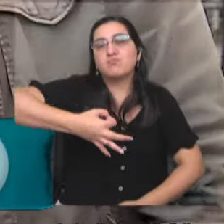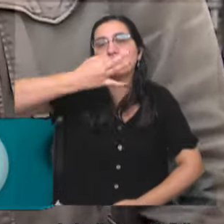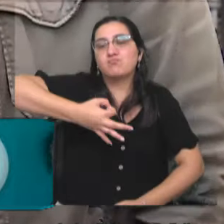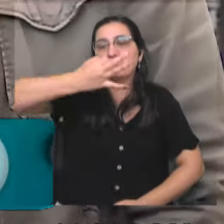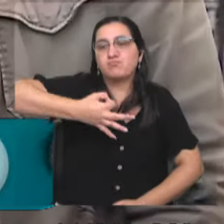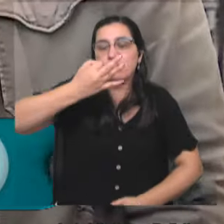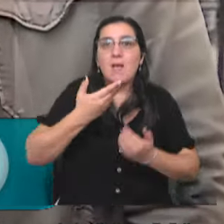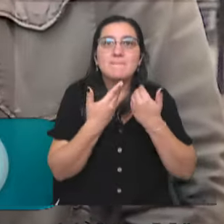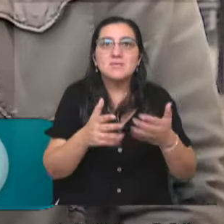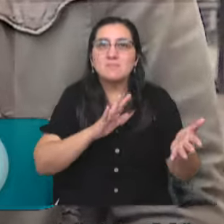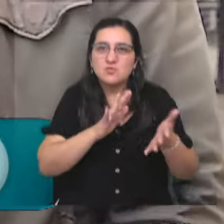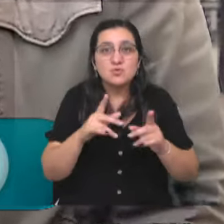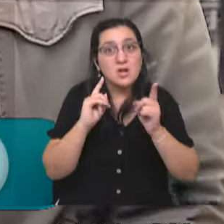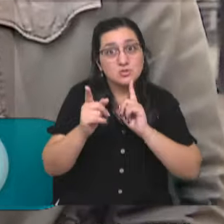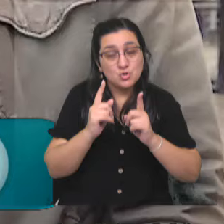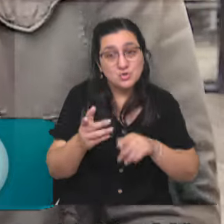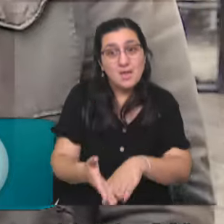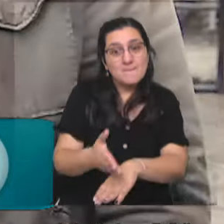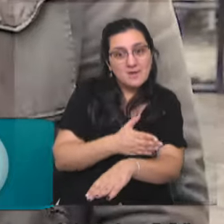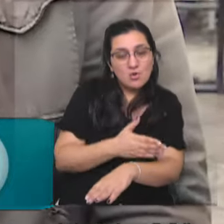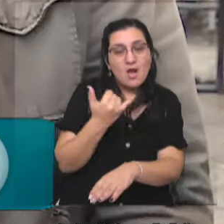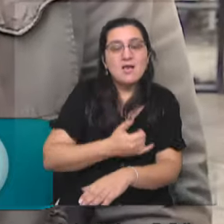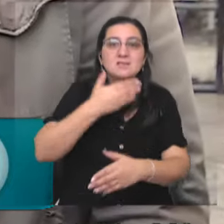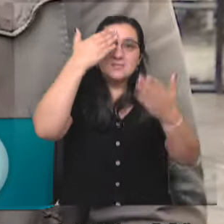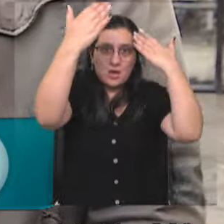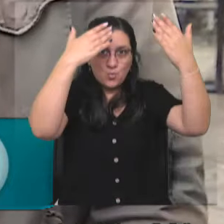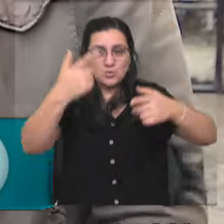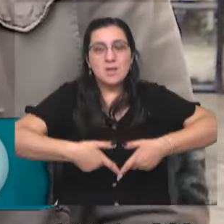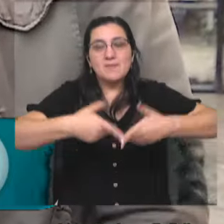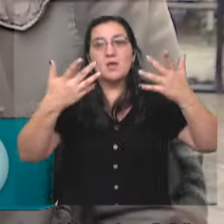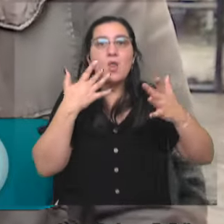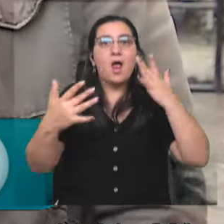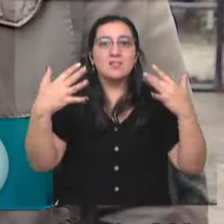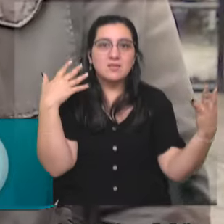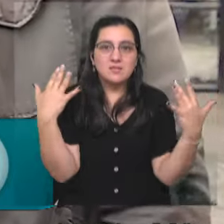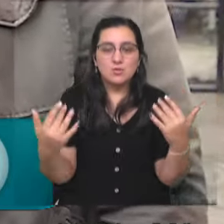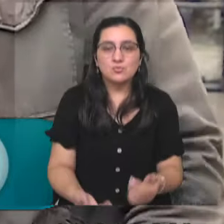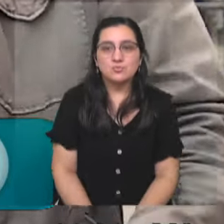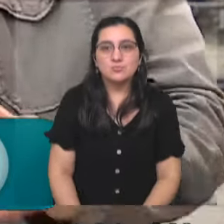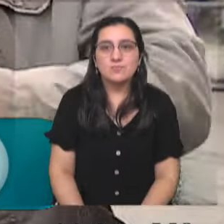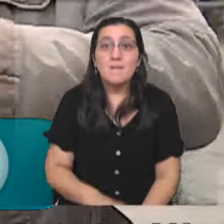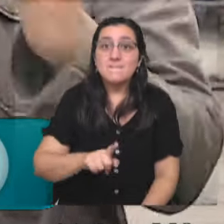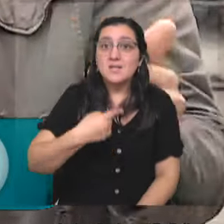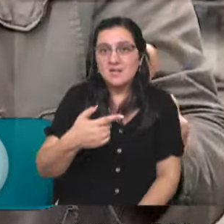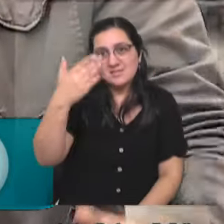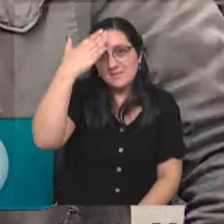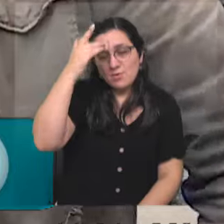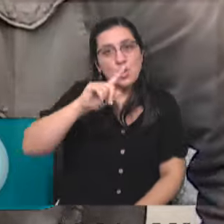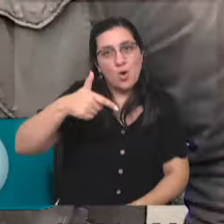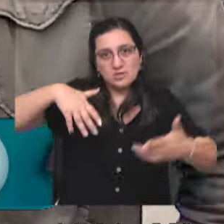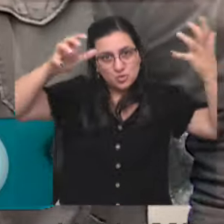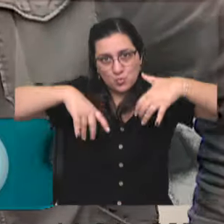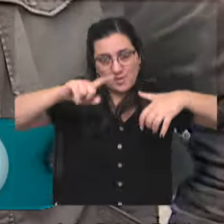comenzando a eso de las 11. En la previa va a haber saludos, espectáculos artísticos y demás. Así que mañana, que sabemos que no va a haber